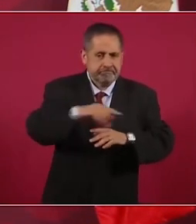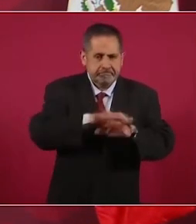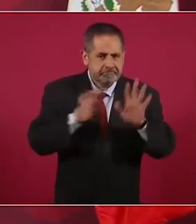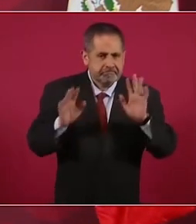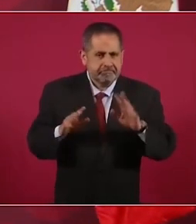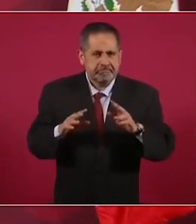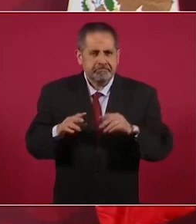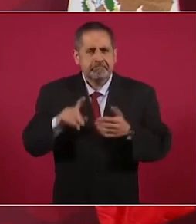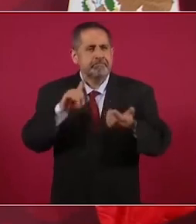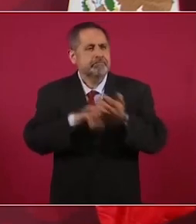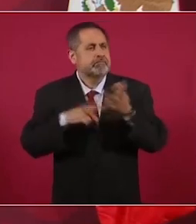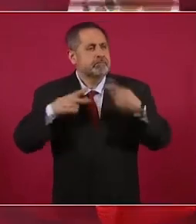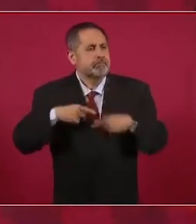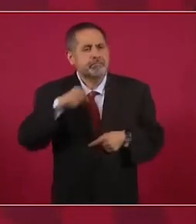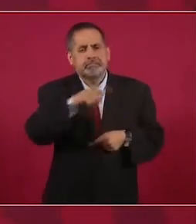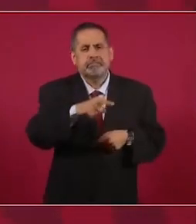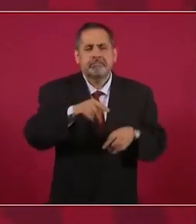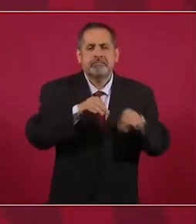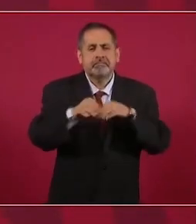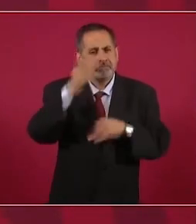de los hoteleros.